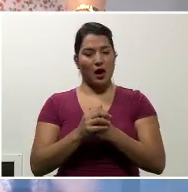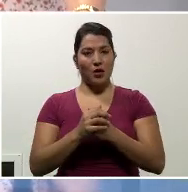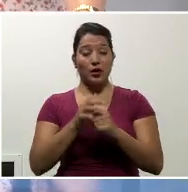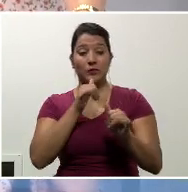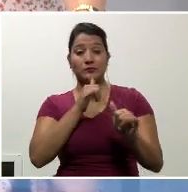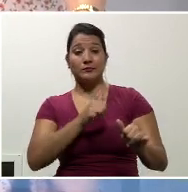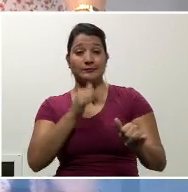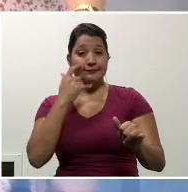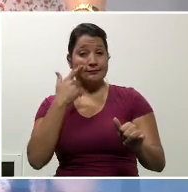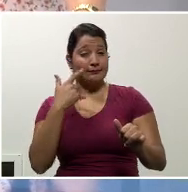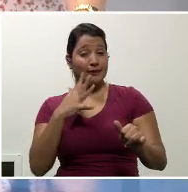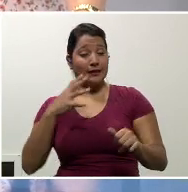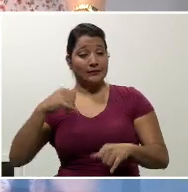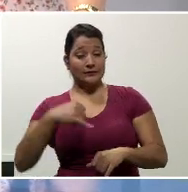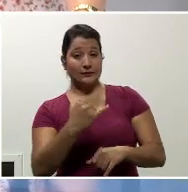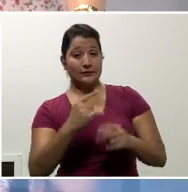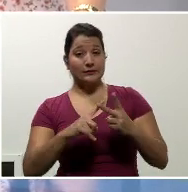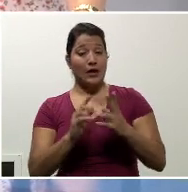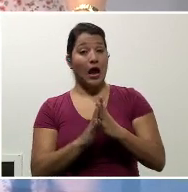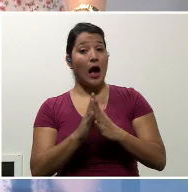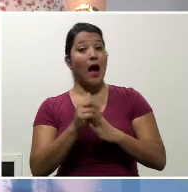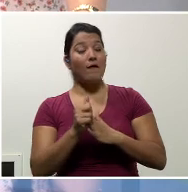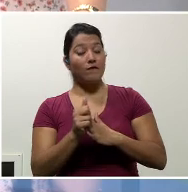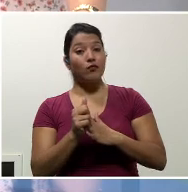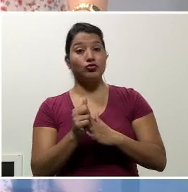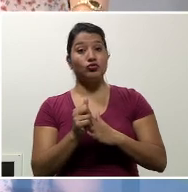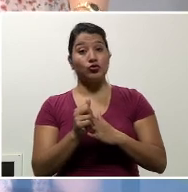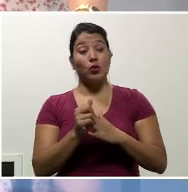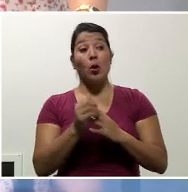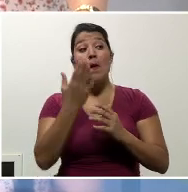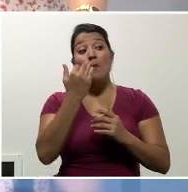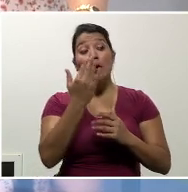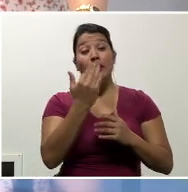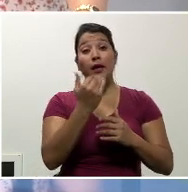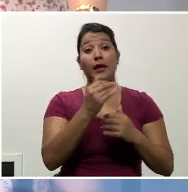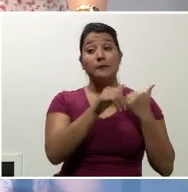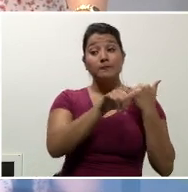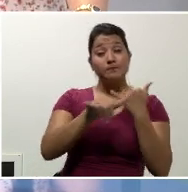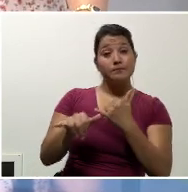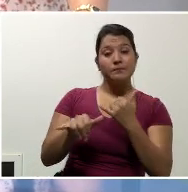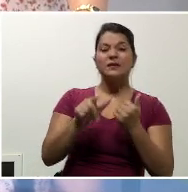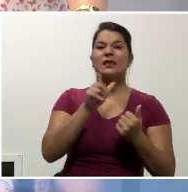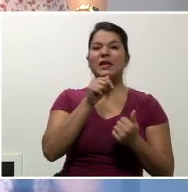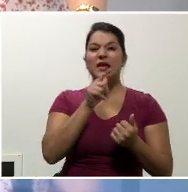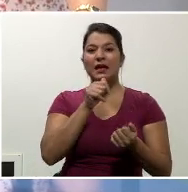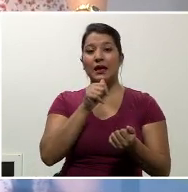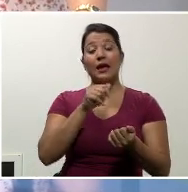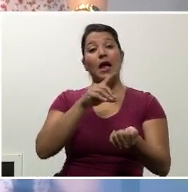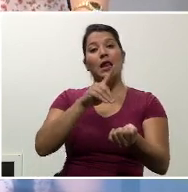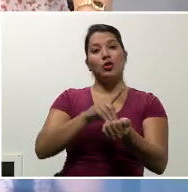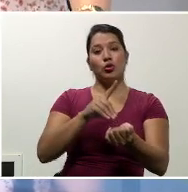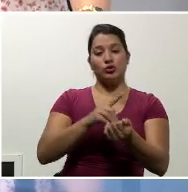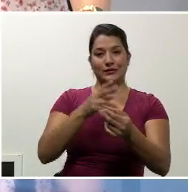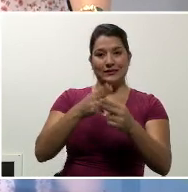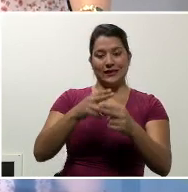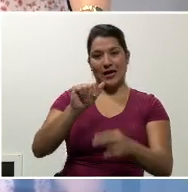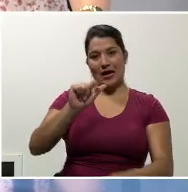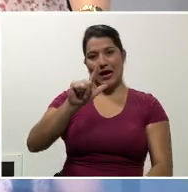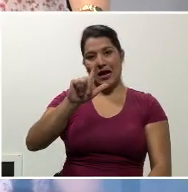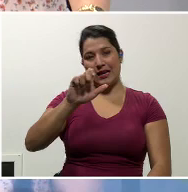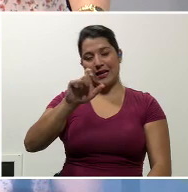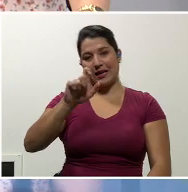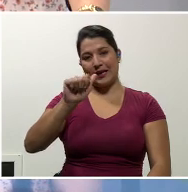presunta violación sexual y abusos que interpusieron en su contra la médica y activista por el desarme Alexandra von